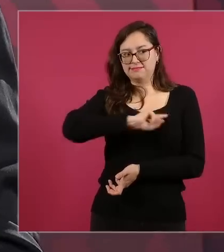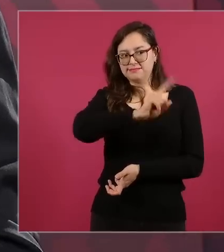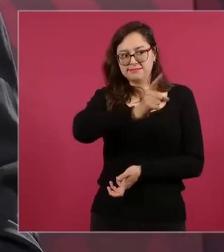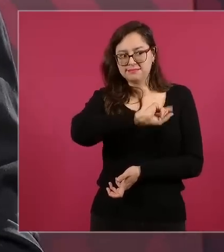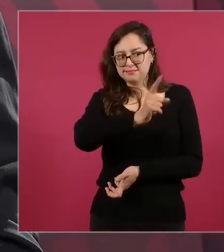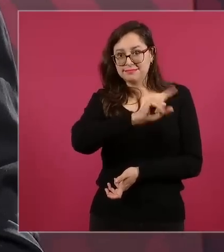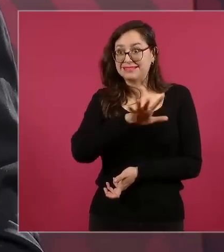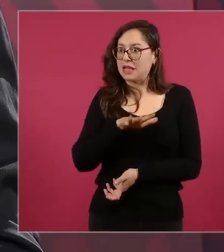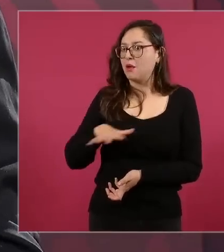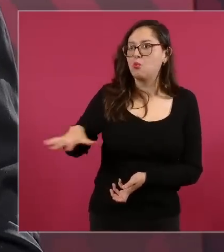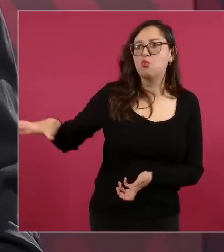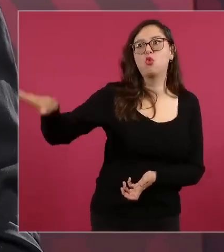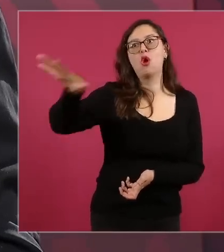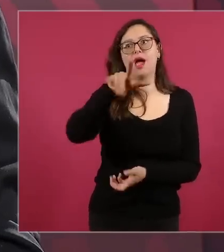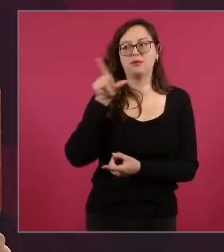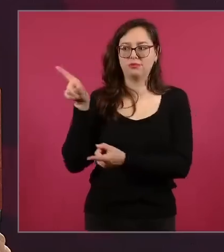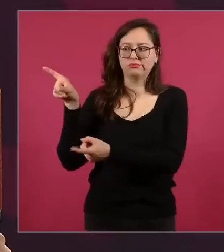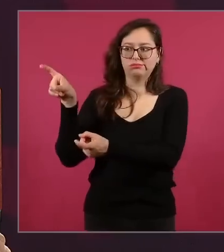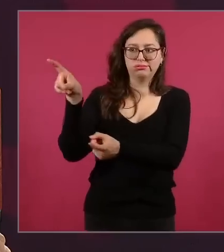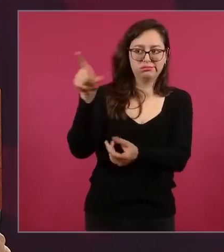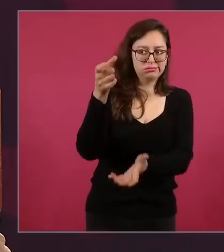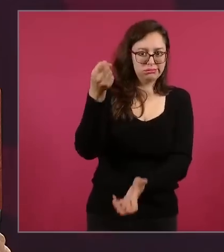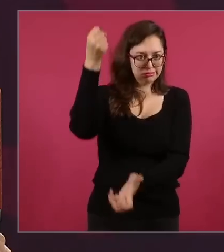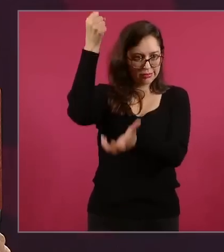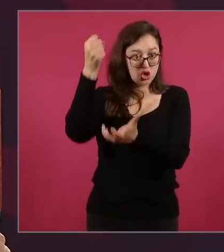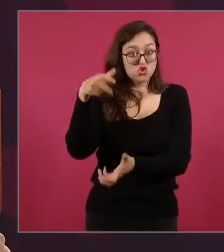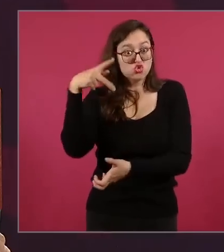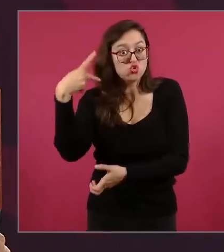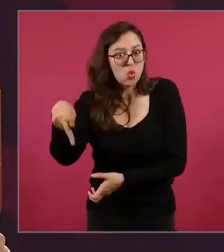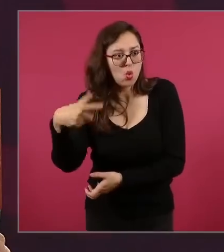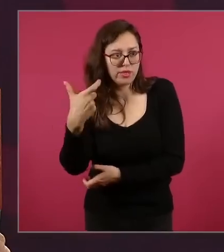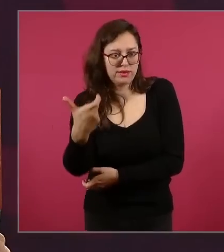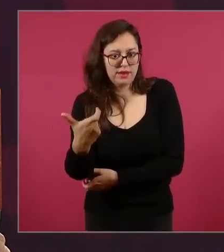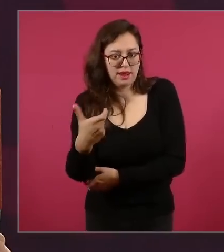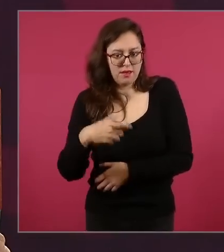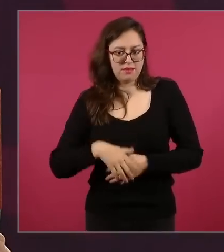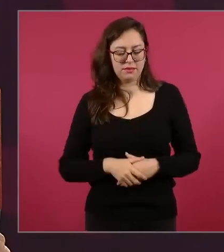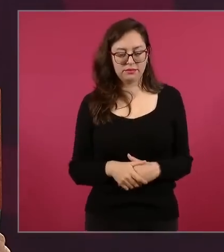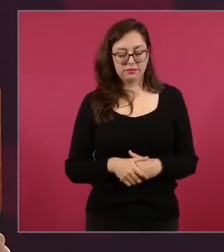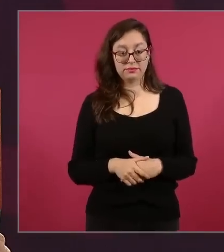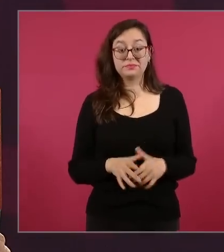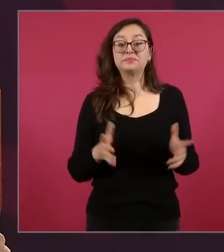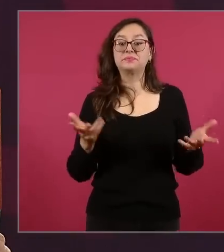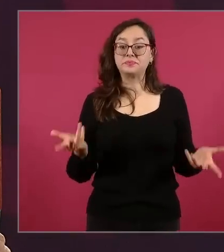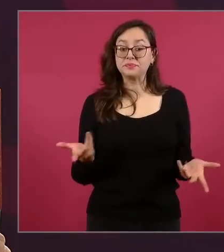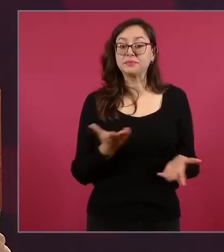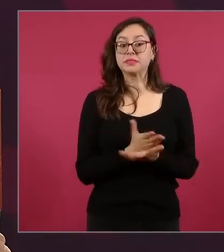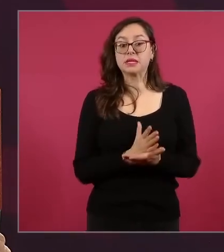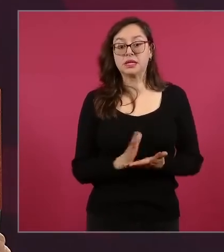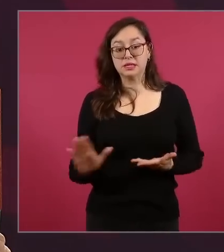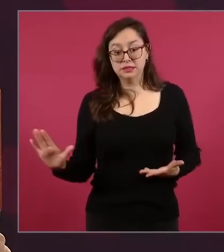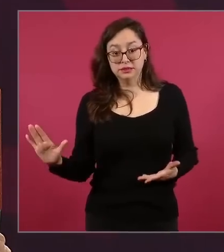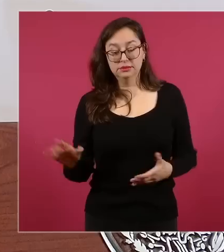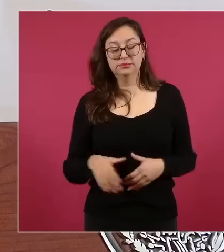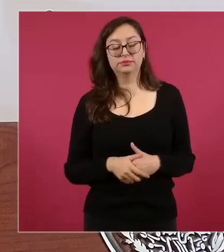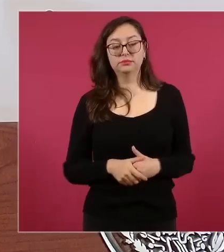y no del pueblo. Bueno, aparte de eso, el señor Valadez, como